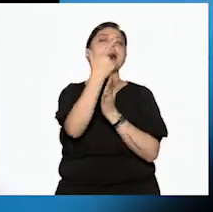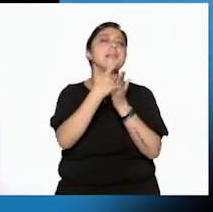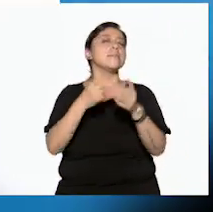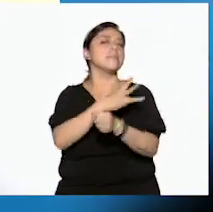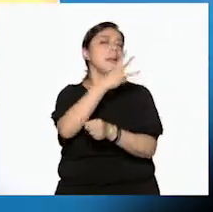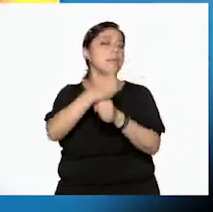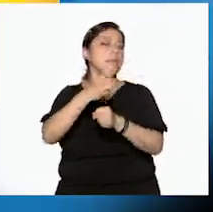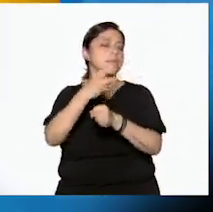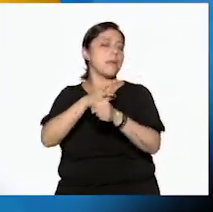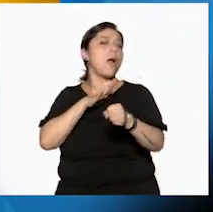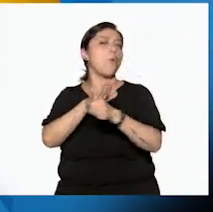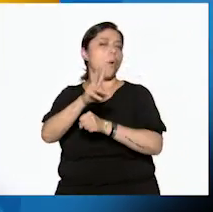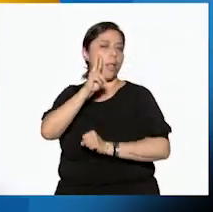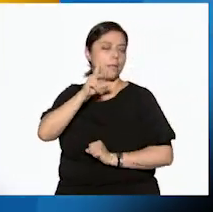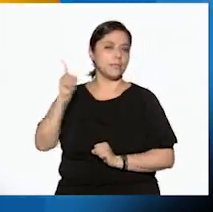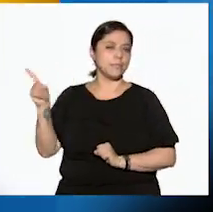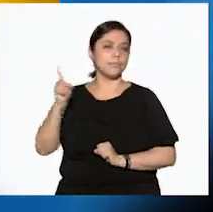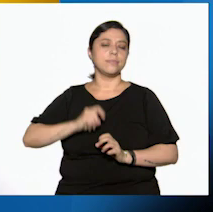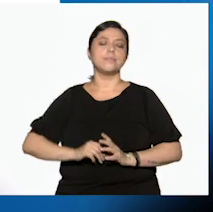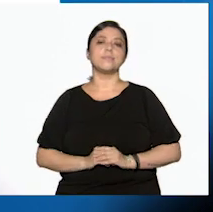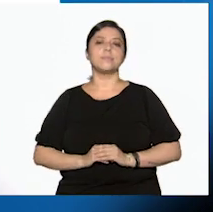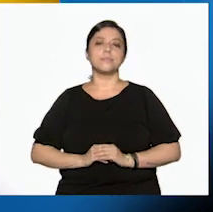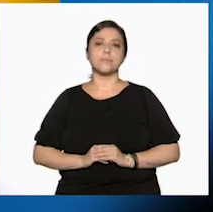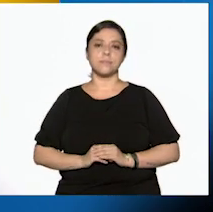nuestro listado.